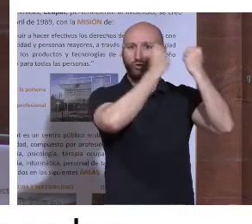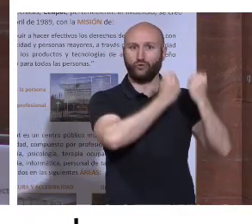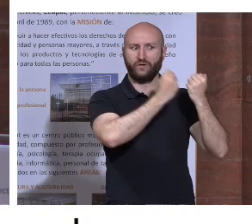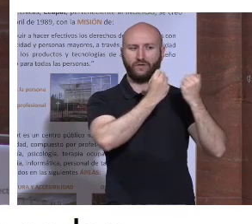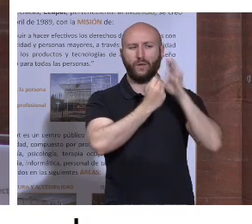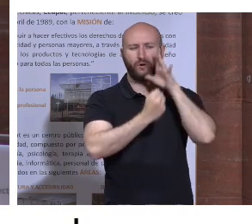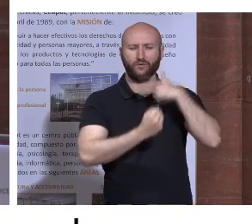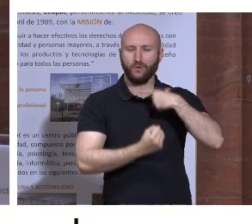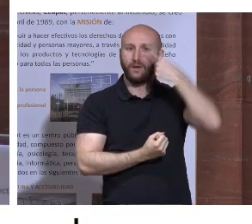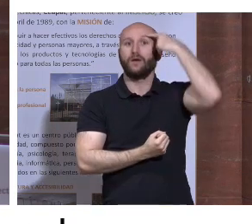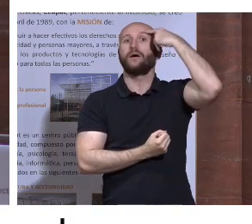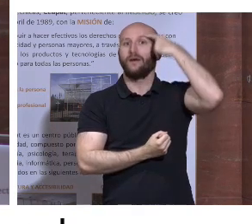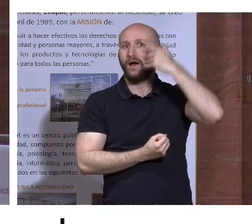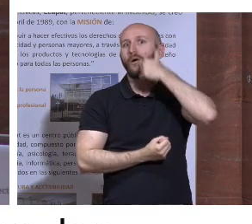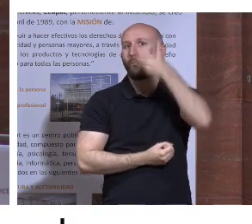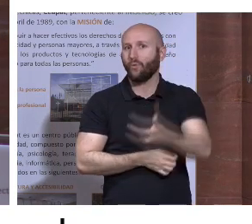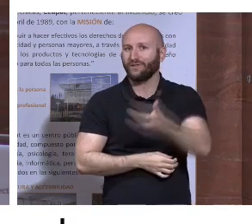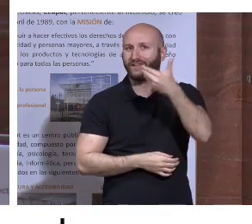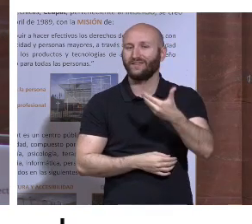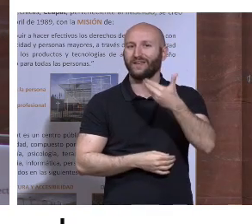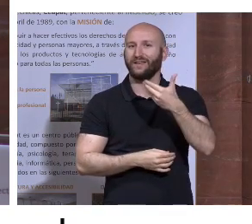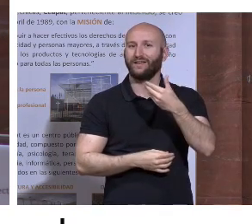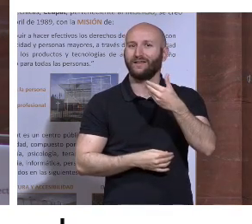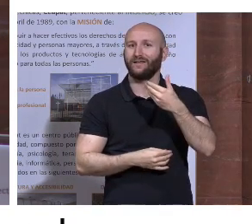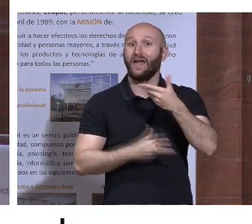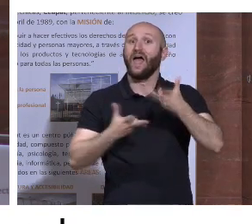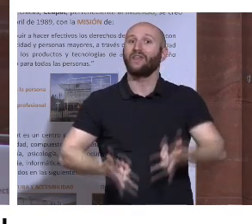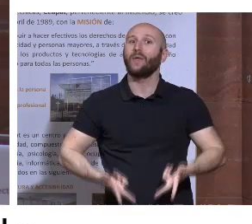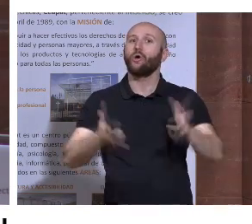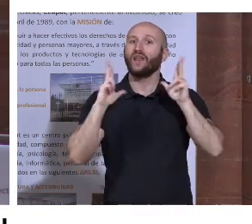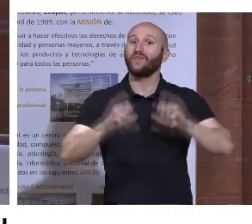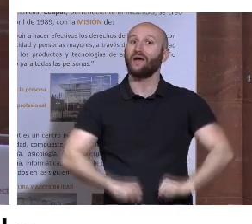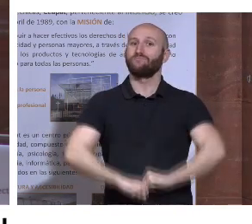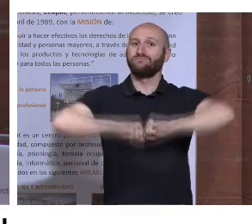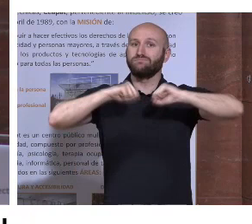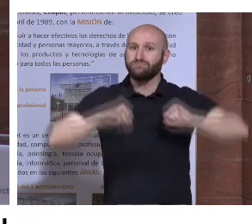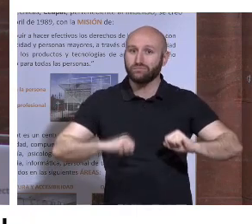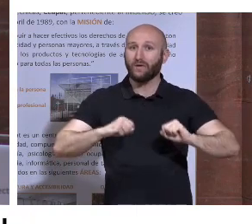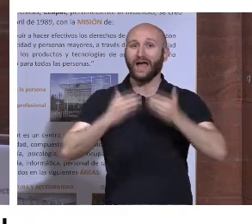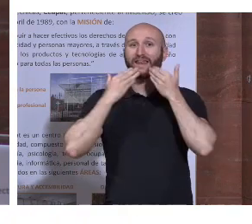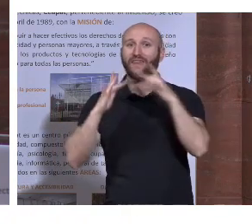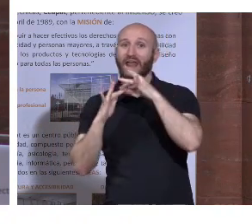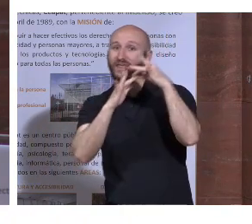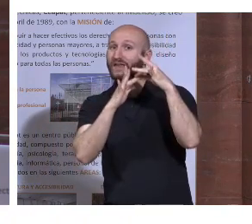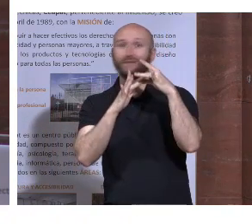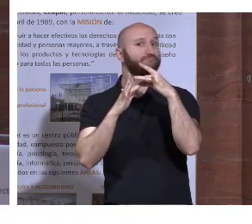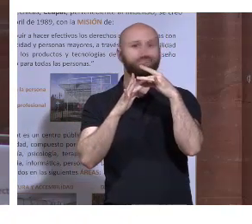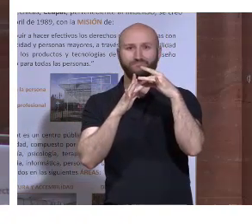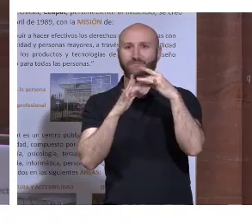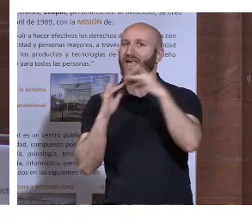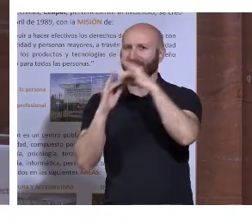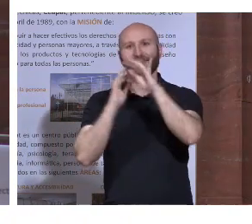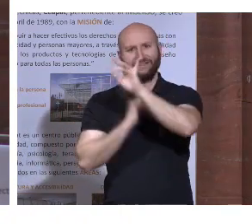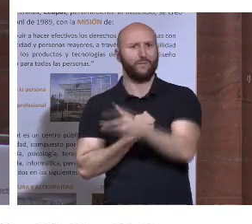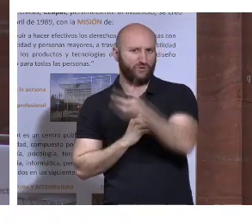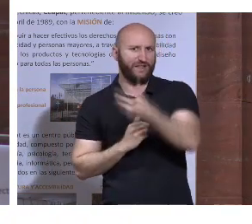algo importantísimo. La consolidación de las democracias no se hace a través de líderes. Los líderes son importantes,